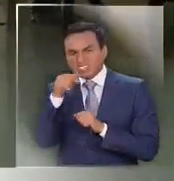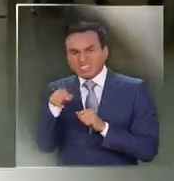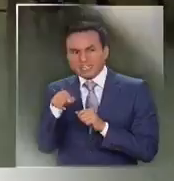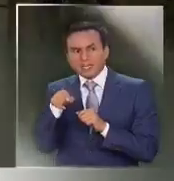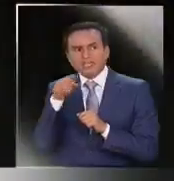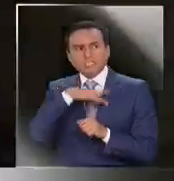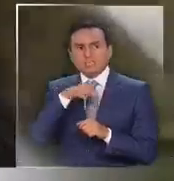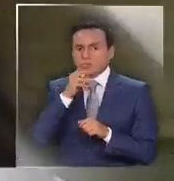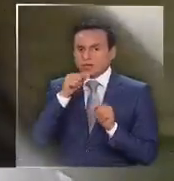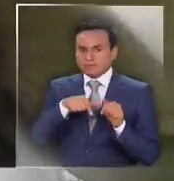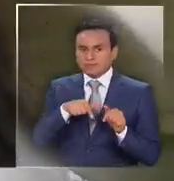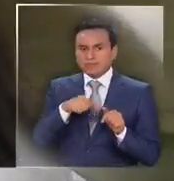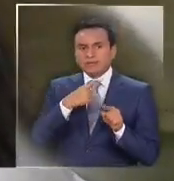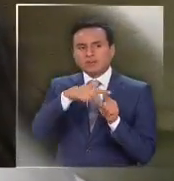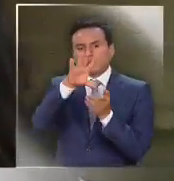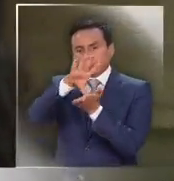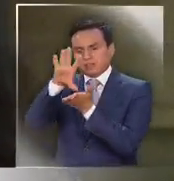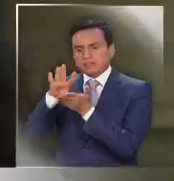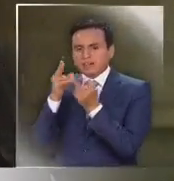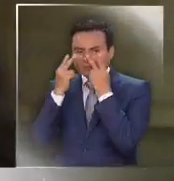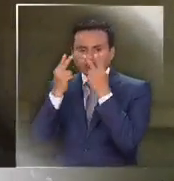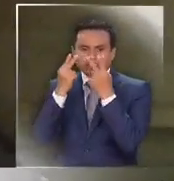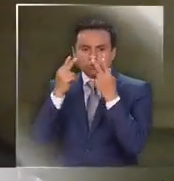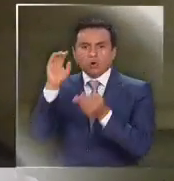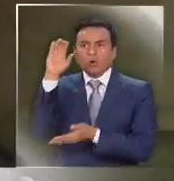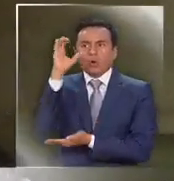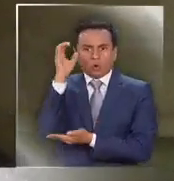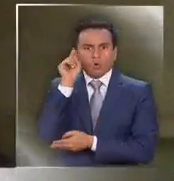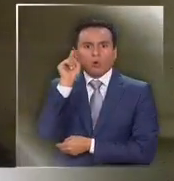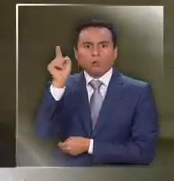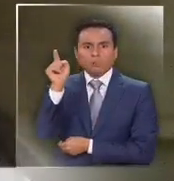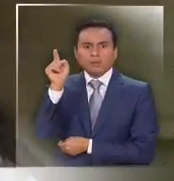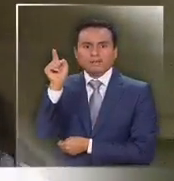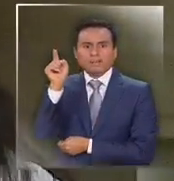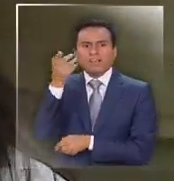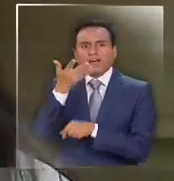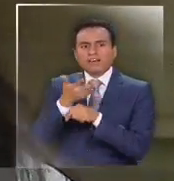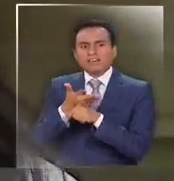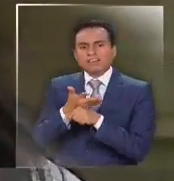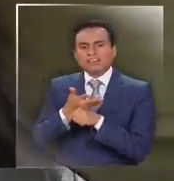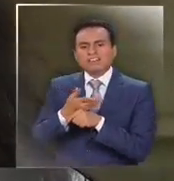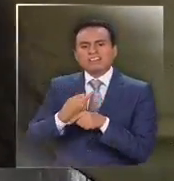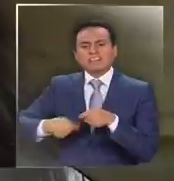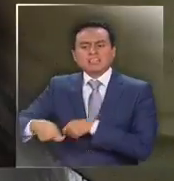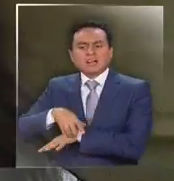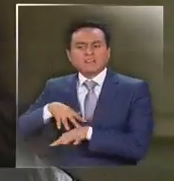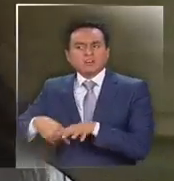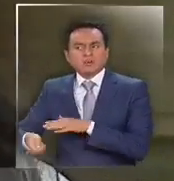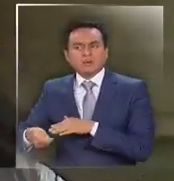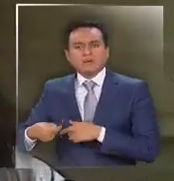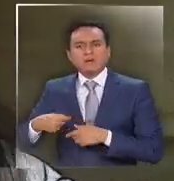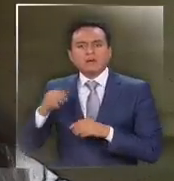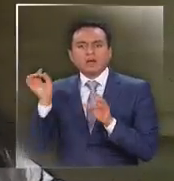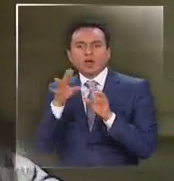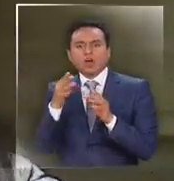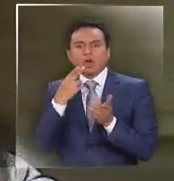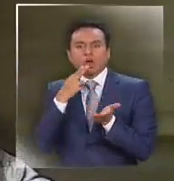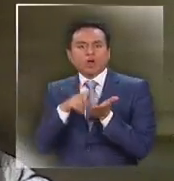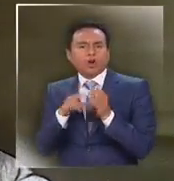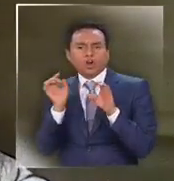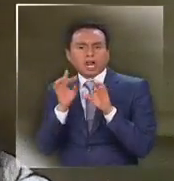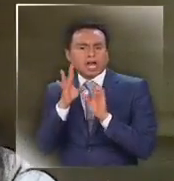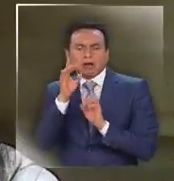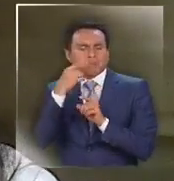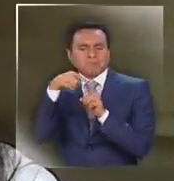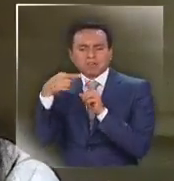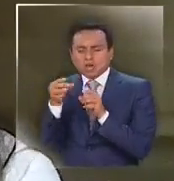está en Chile. Se ha visto en varios países, principalmente en Colombia. Y existe un tráfico, puede ingresar vía correo, es un